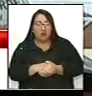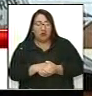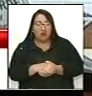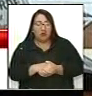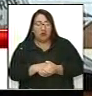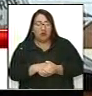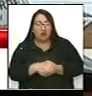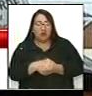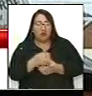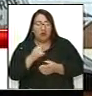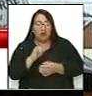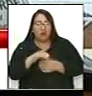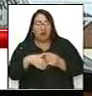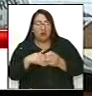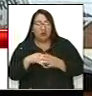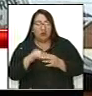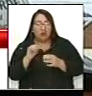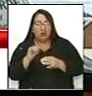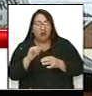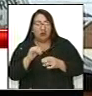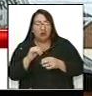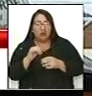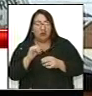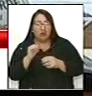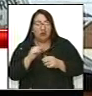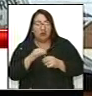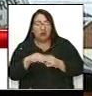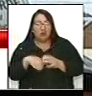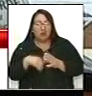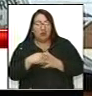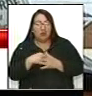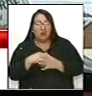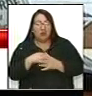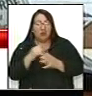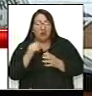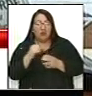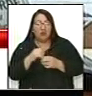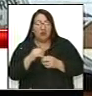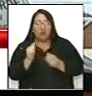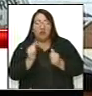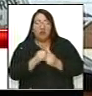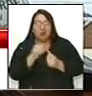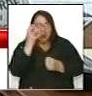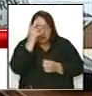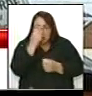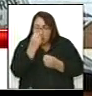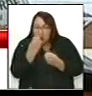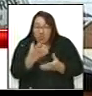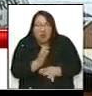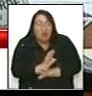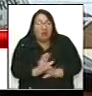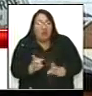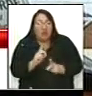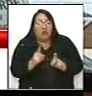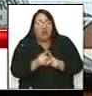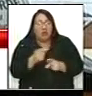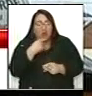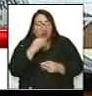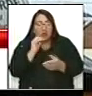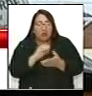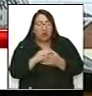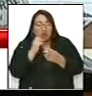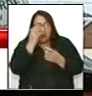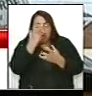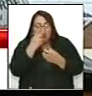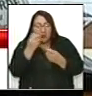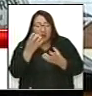desde su creación, la mujer cumple un papel importante. No solamente el de embellecer, porque la mujer fue puesta para